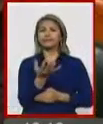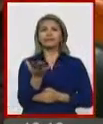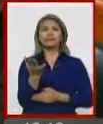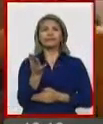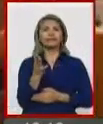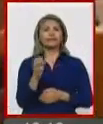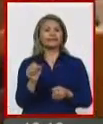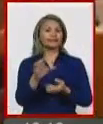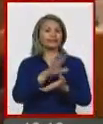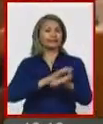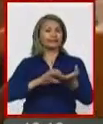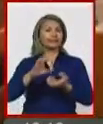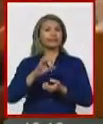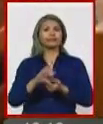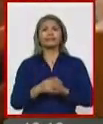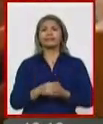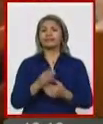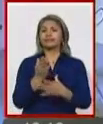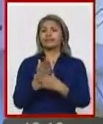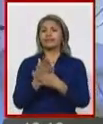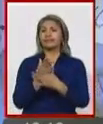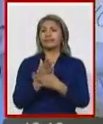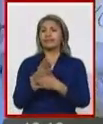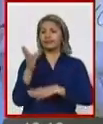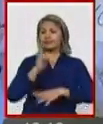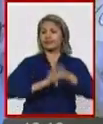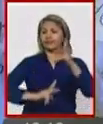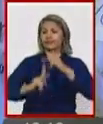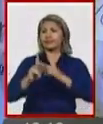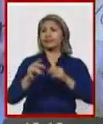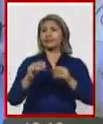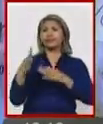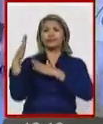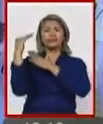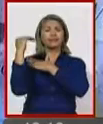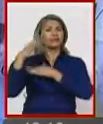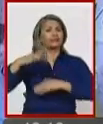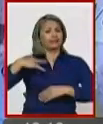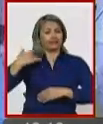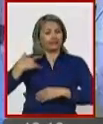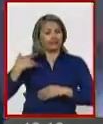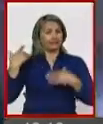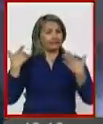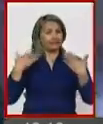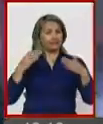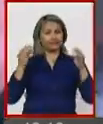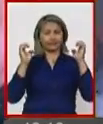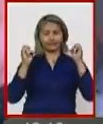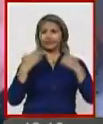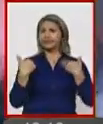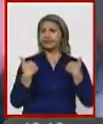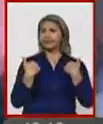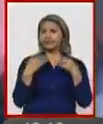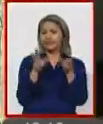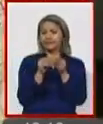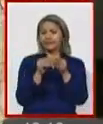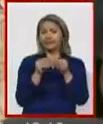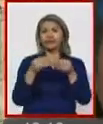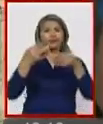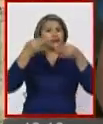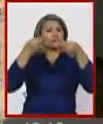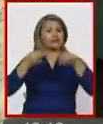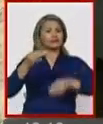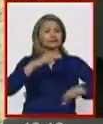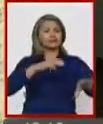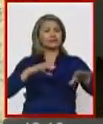desmanes no está amedrentando contra este pueblo cruceño por eso que nos sentimos nosotros y estamos emergencias tienen previsto una reunión para determinar